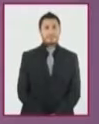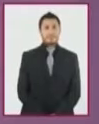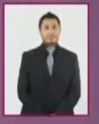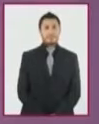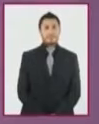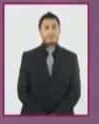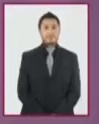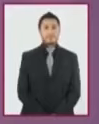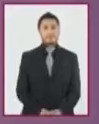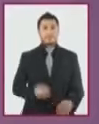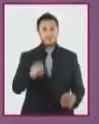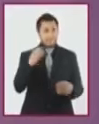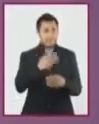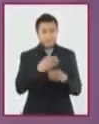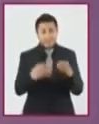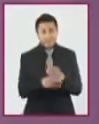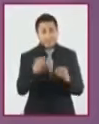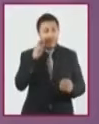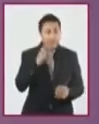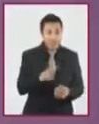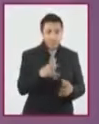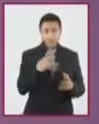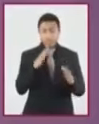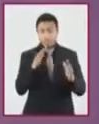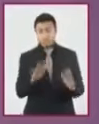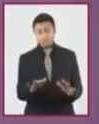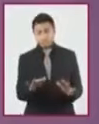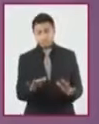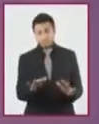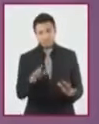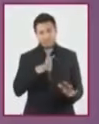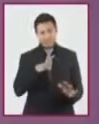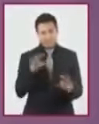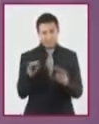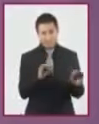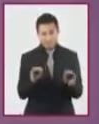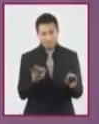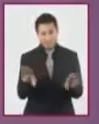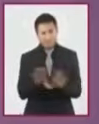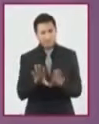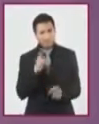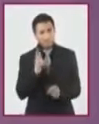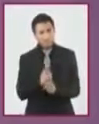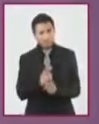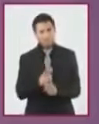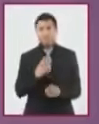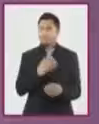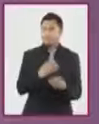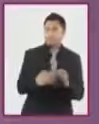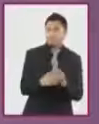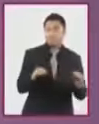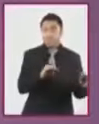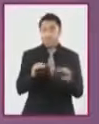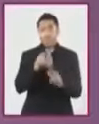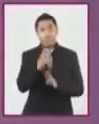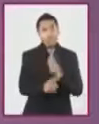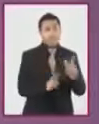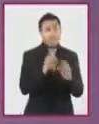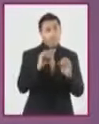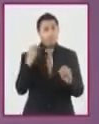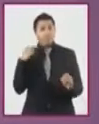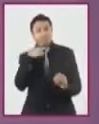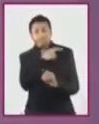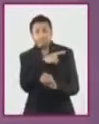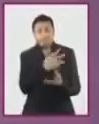¿Un objeto que vemos en reposo tiene movimiento? ¿Cómo podemos saber si un objeto se mueve lento o